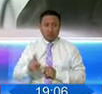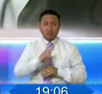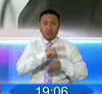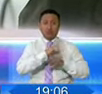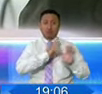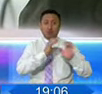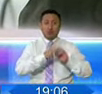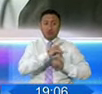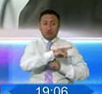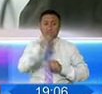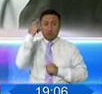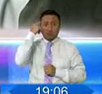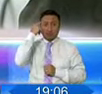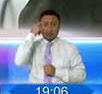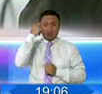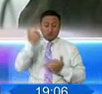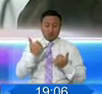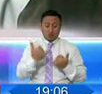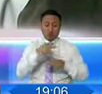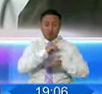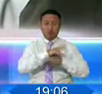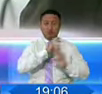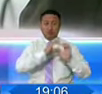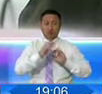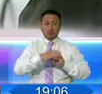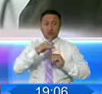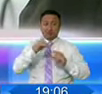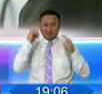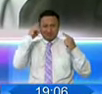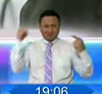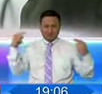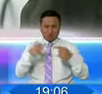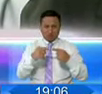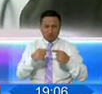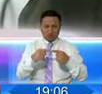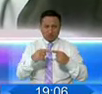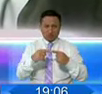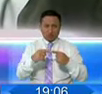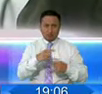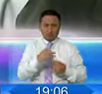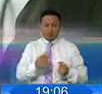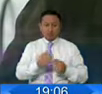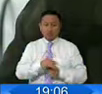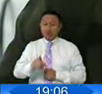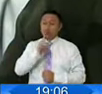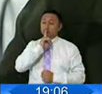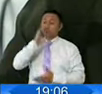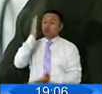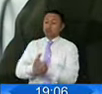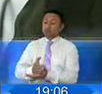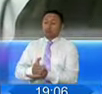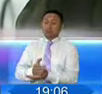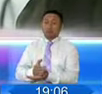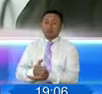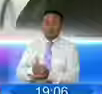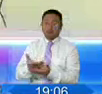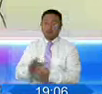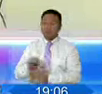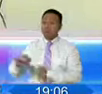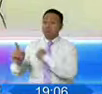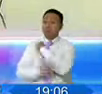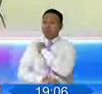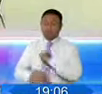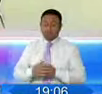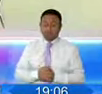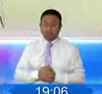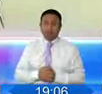la forma de pensar del hoy todavía superintendente, inmediatamente era silenciado con una sanción.